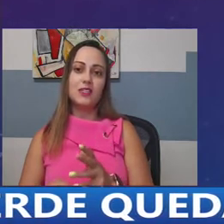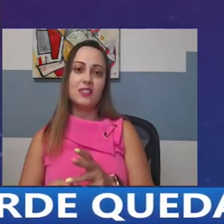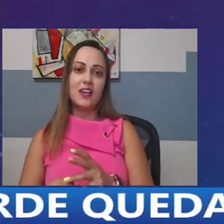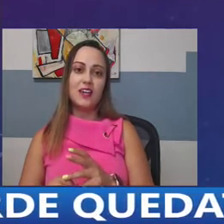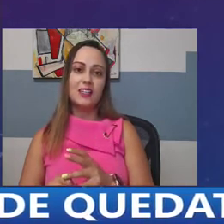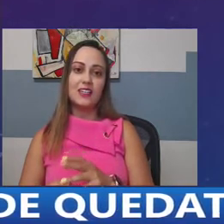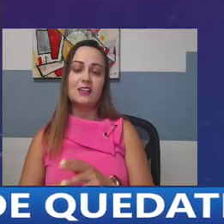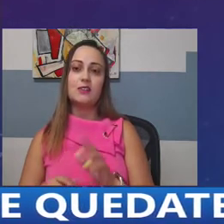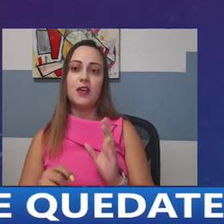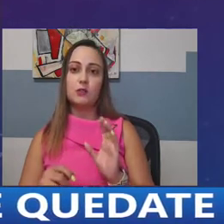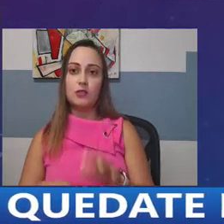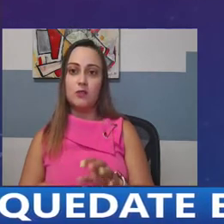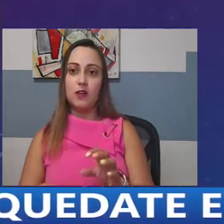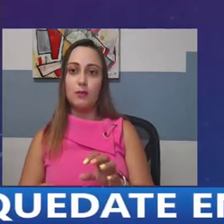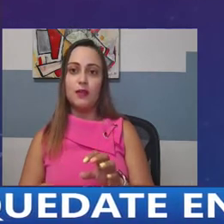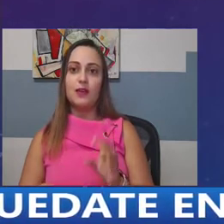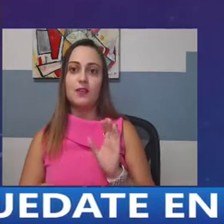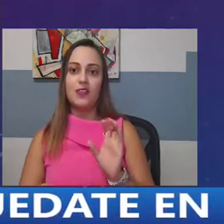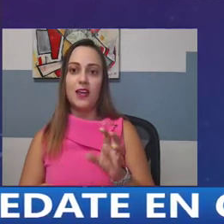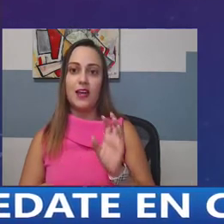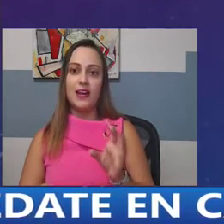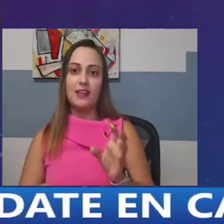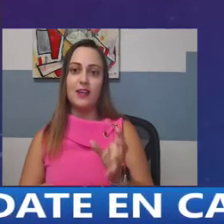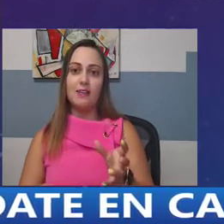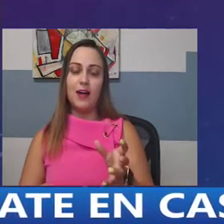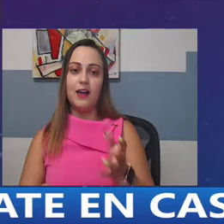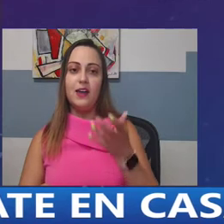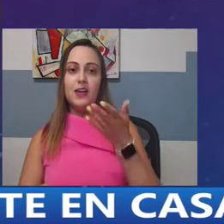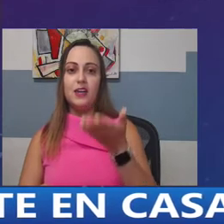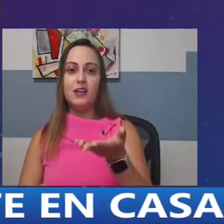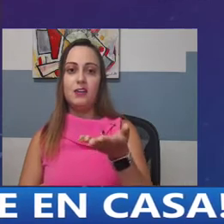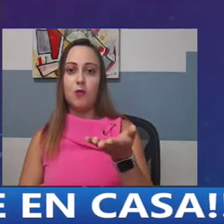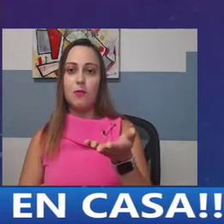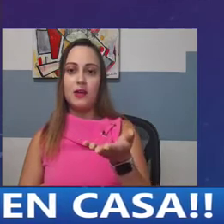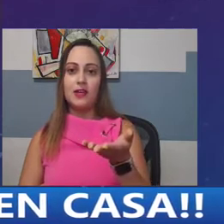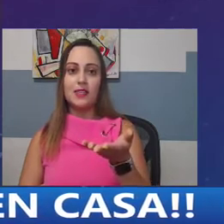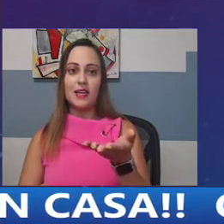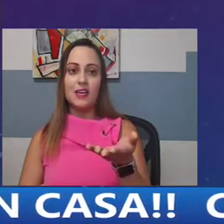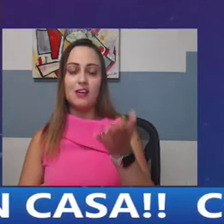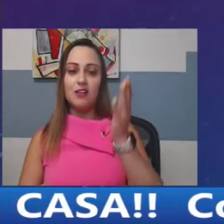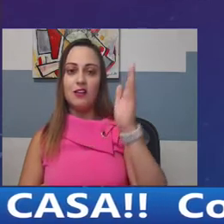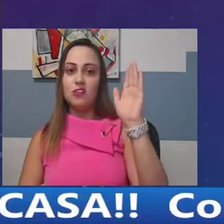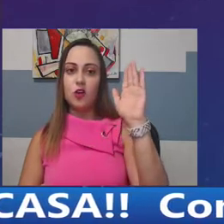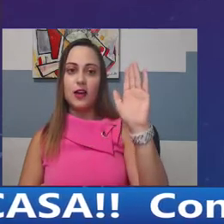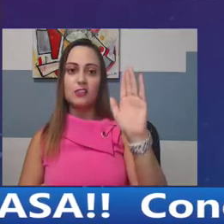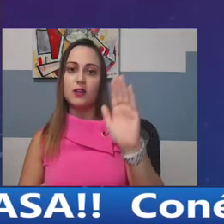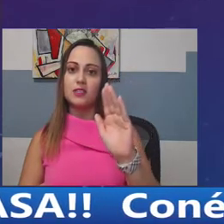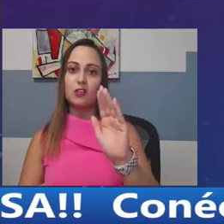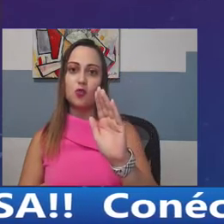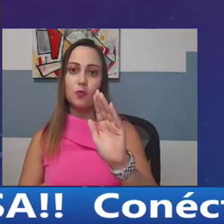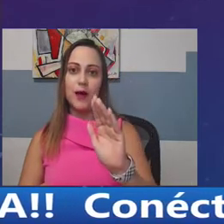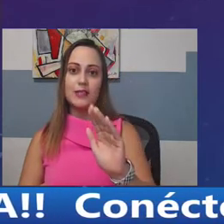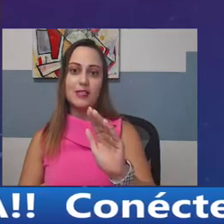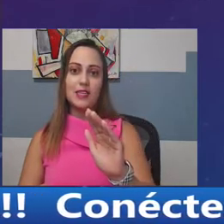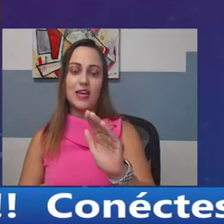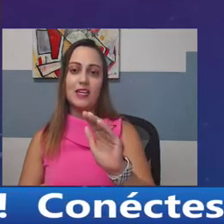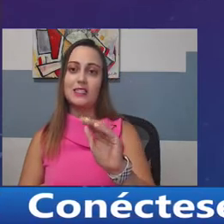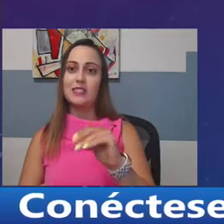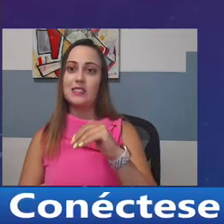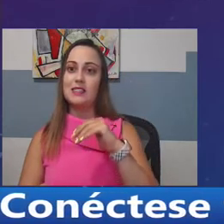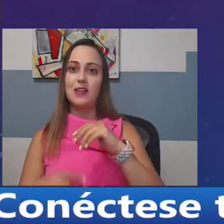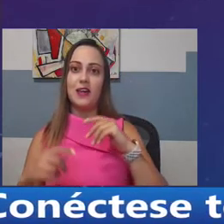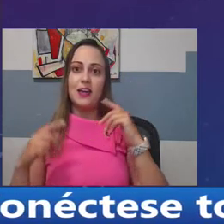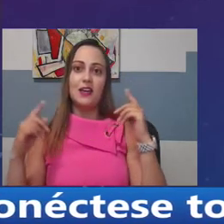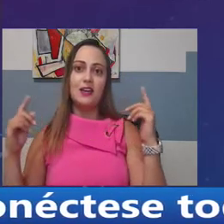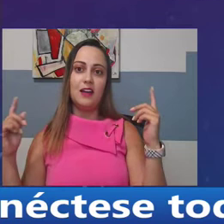de esas horas tienen que ser específicamente de la ley de Nevada. Y como miras aquí, todas las horas que tú pasas